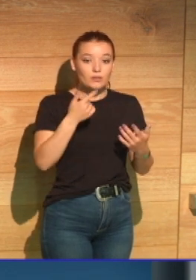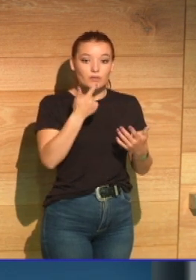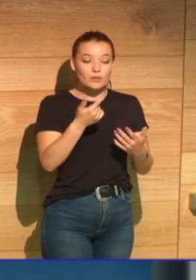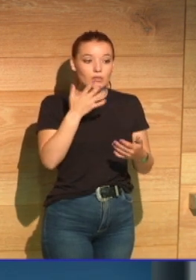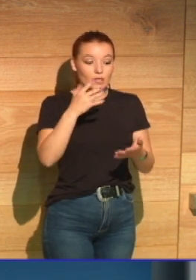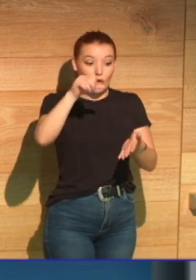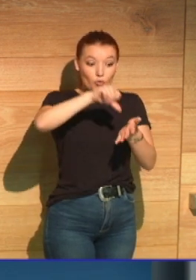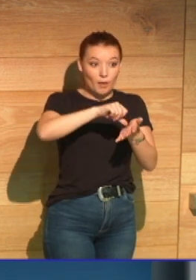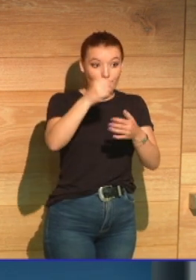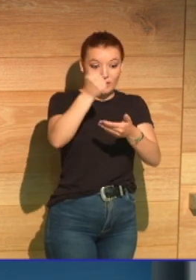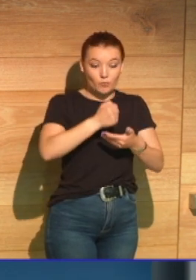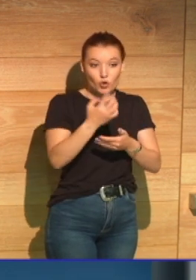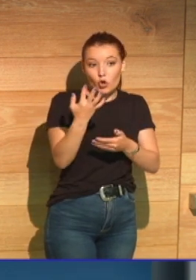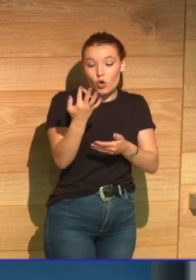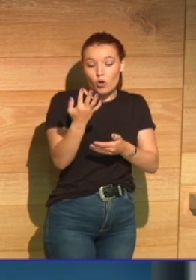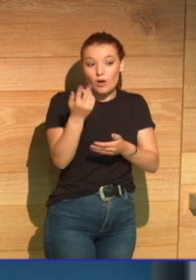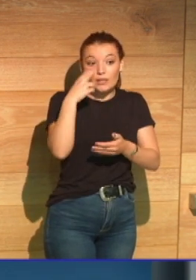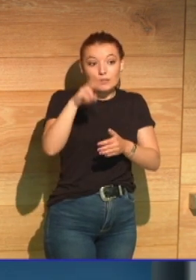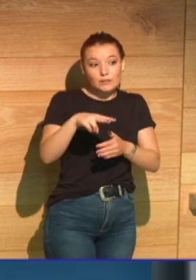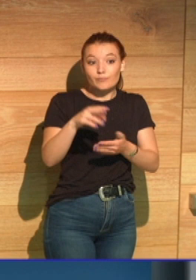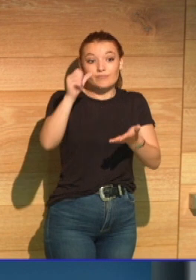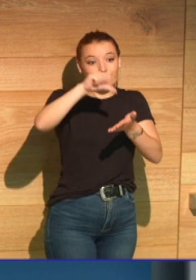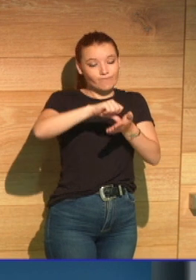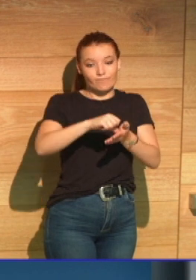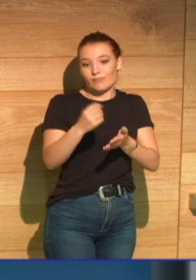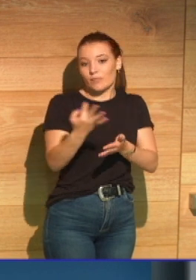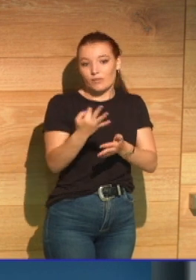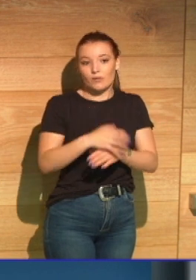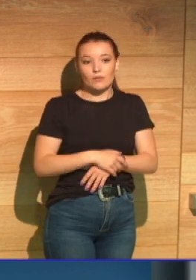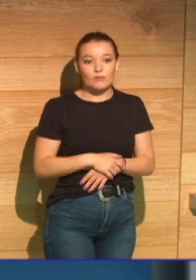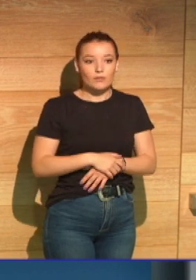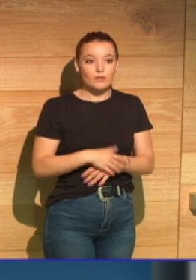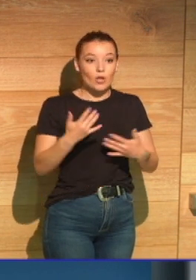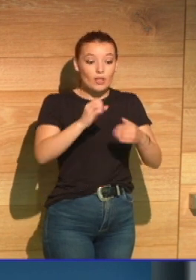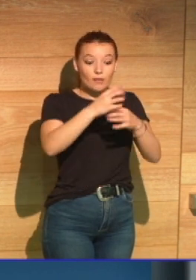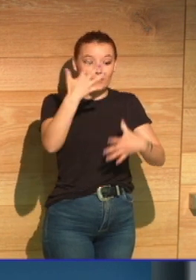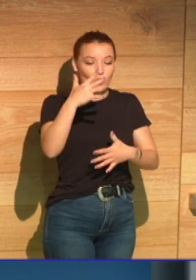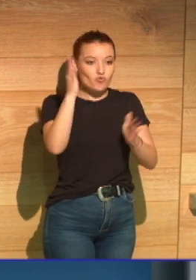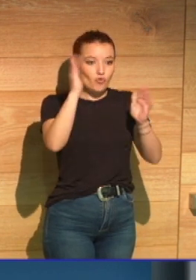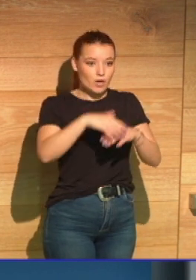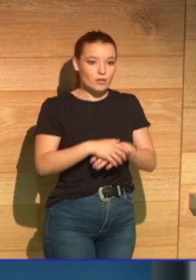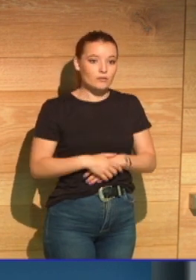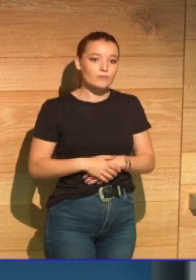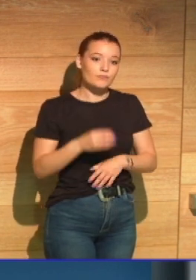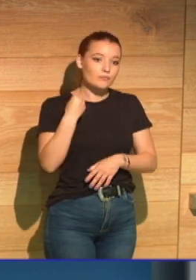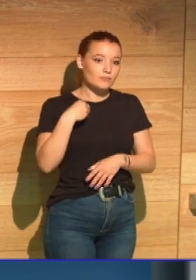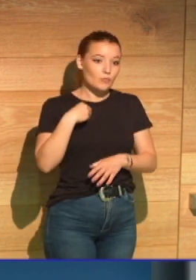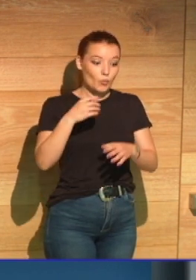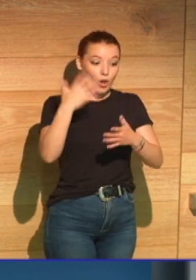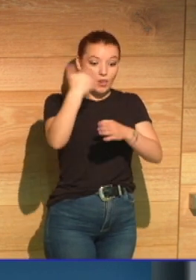patrimonio, pues entonces la ciudad era el lugar para poner las exposiciones y para construir este tipo de ejercicios prácticos